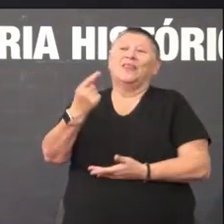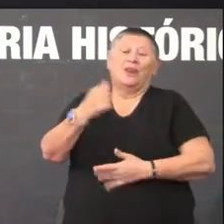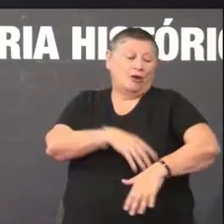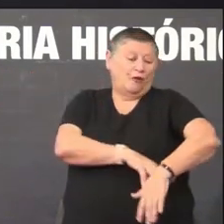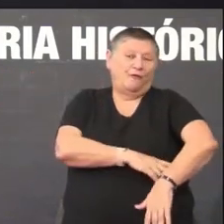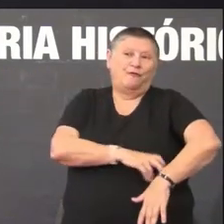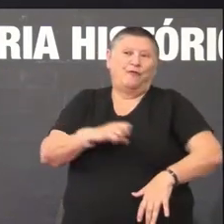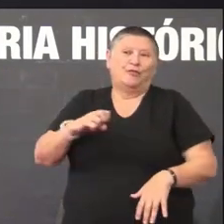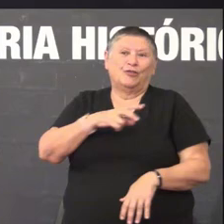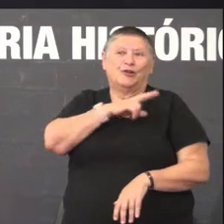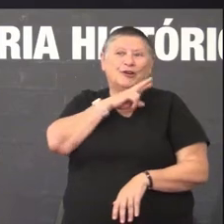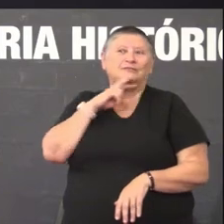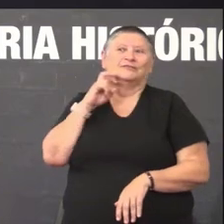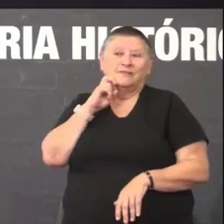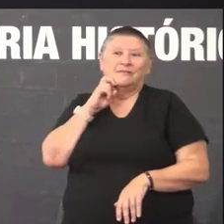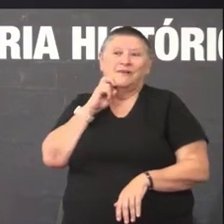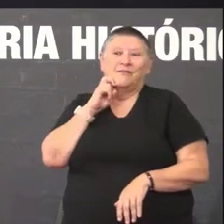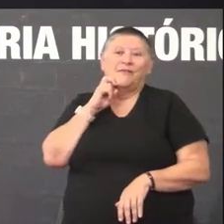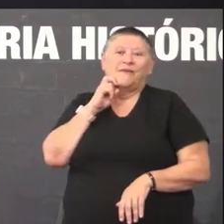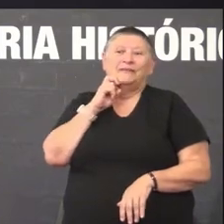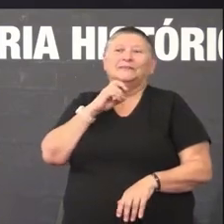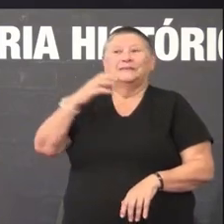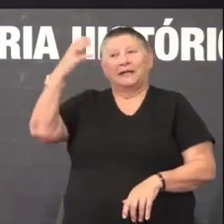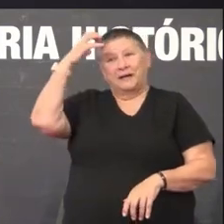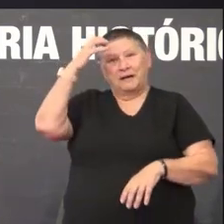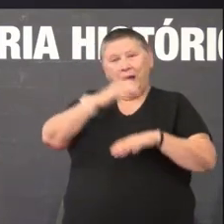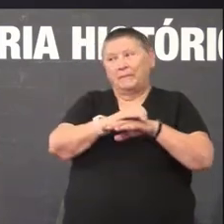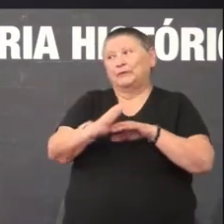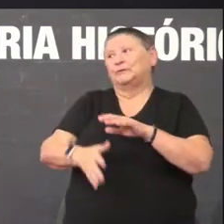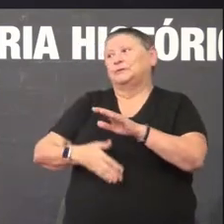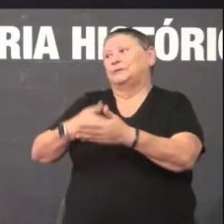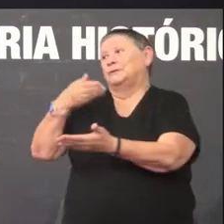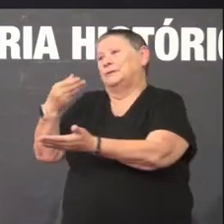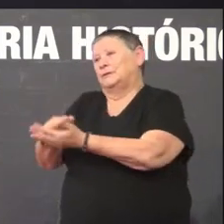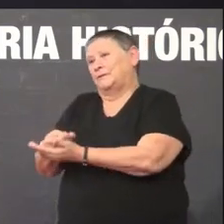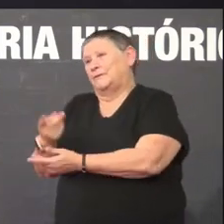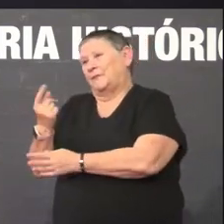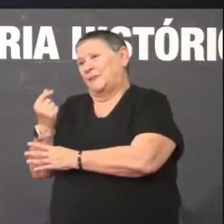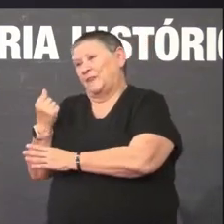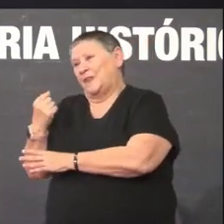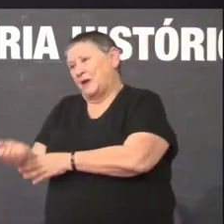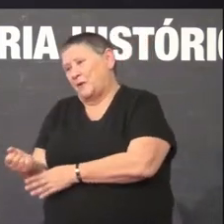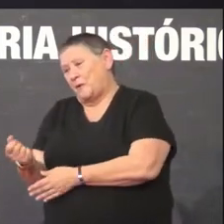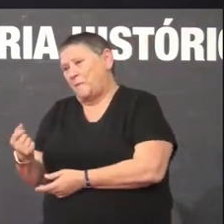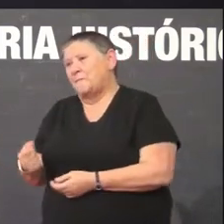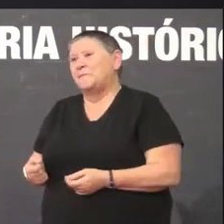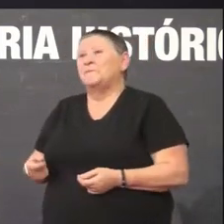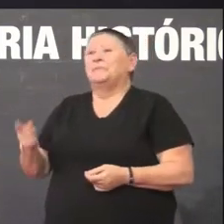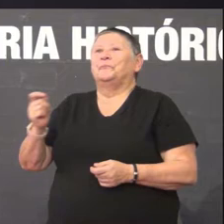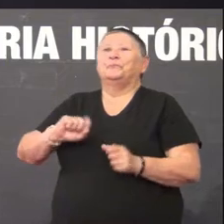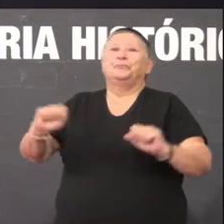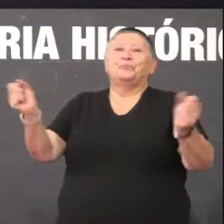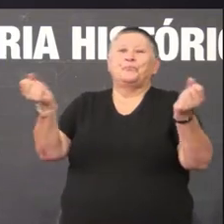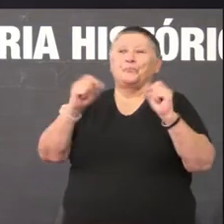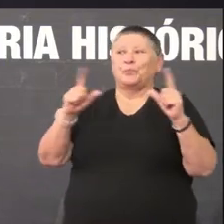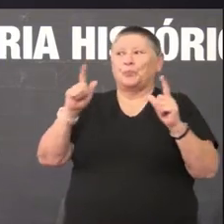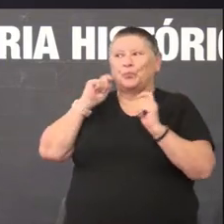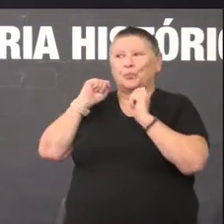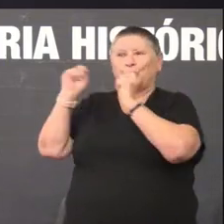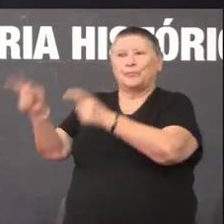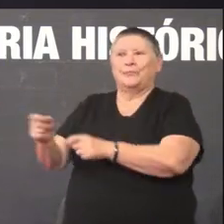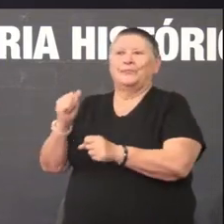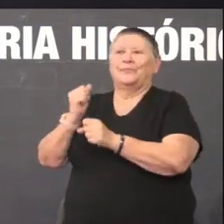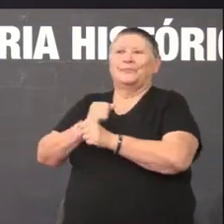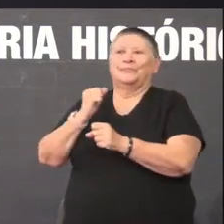se le pagaron, los amigos del rey pusieron dinero, le dieron un programa en Televisión Española